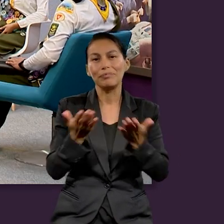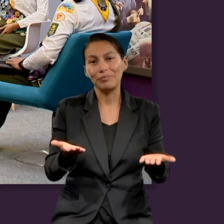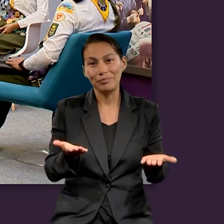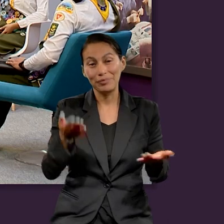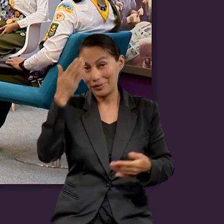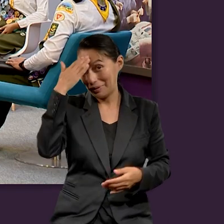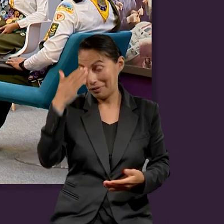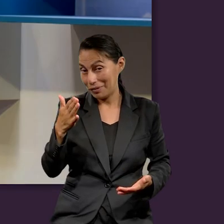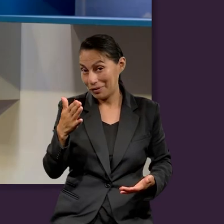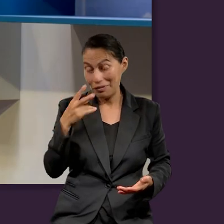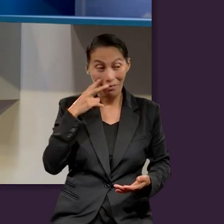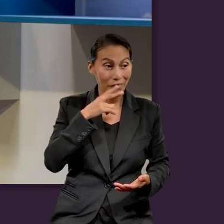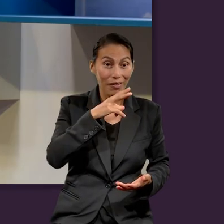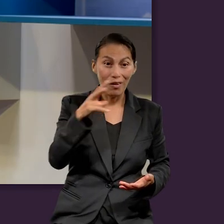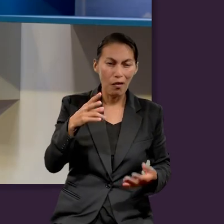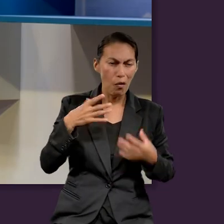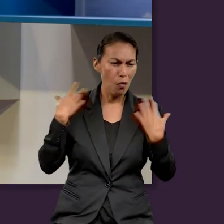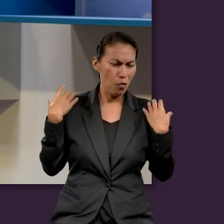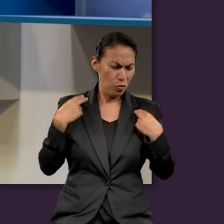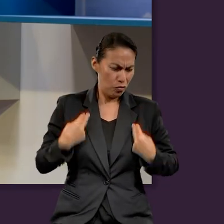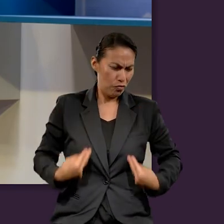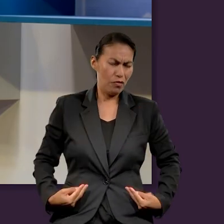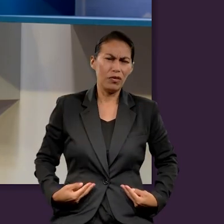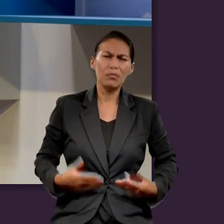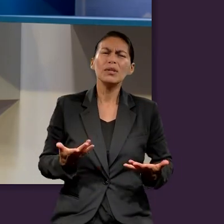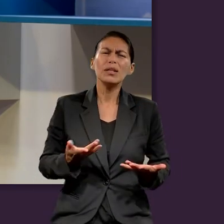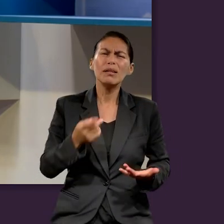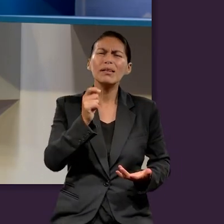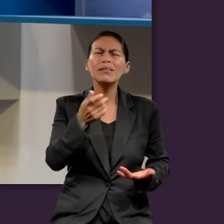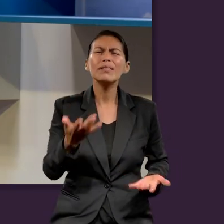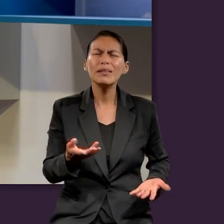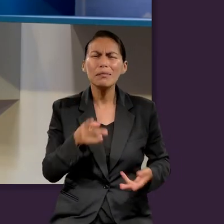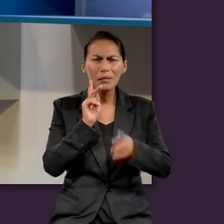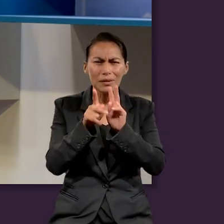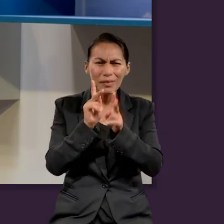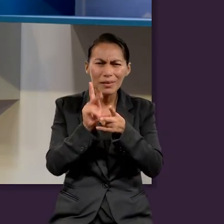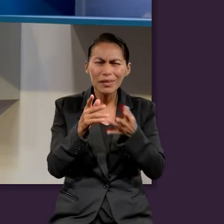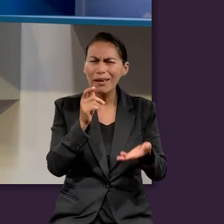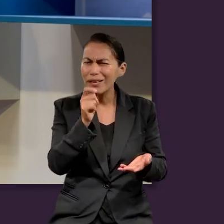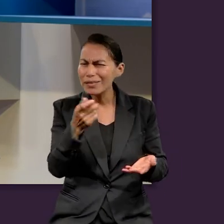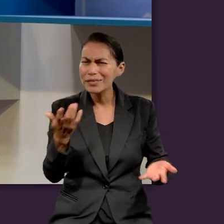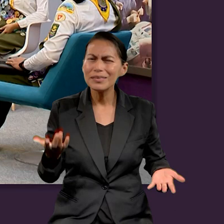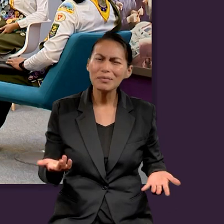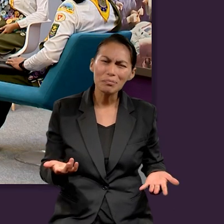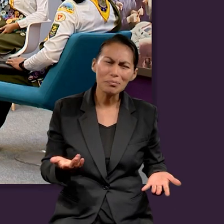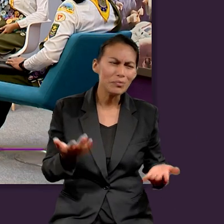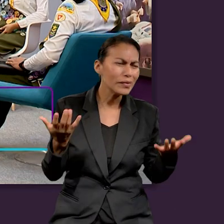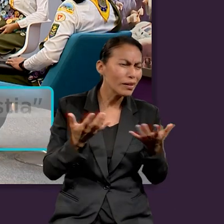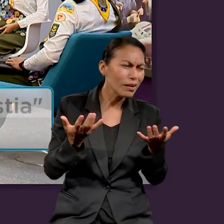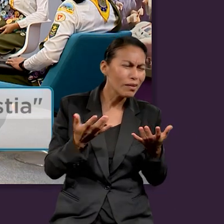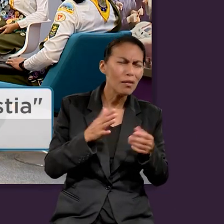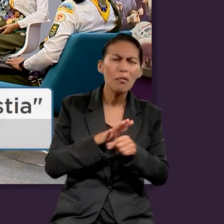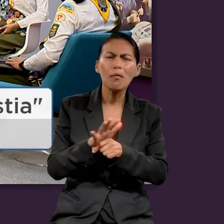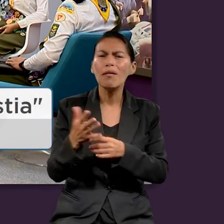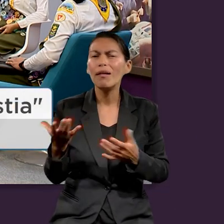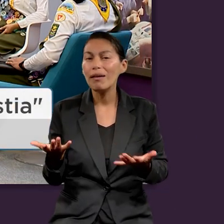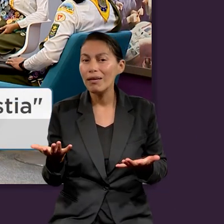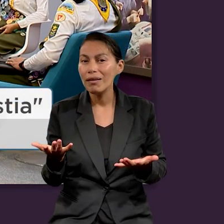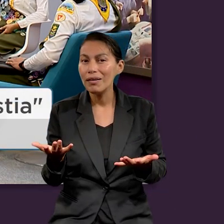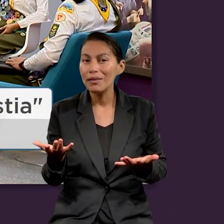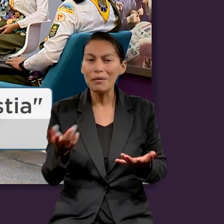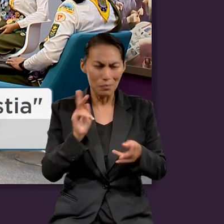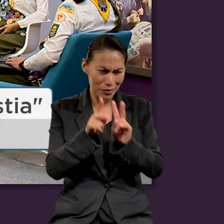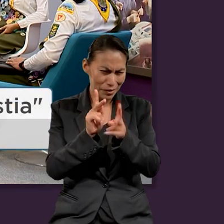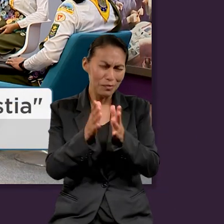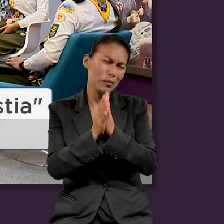saben veo que todos andan con un uniforme cuéntenme un poco de eso qué es este A qué se